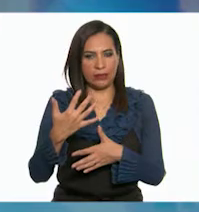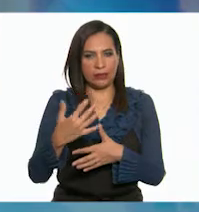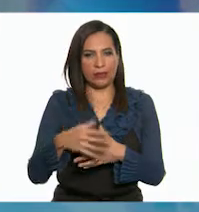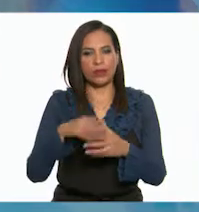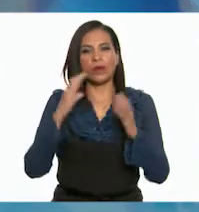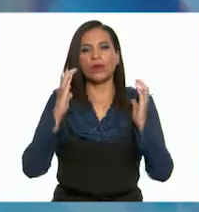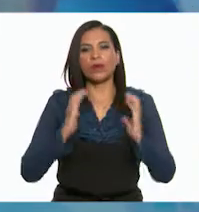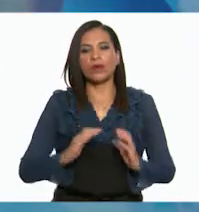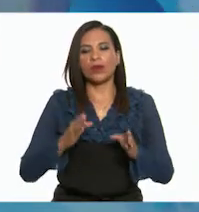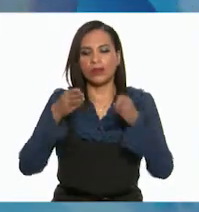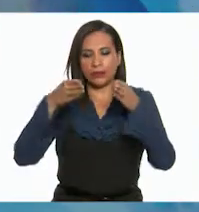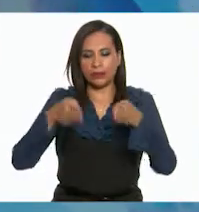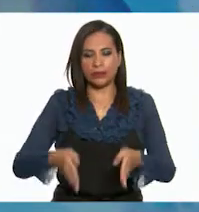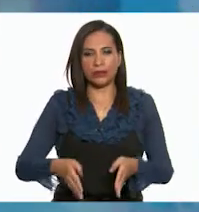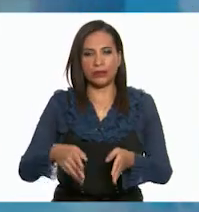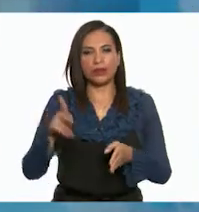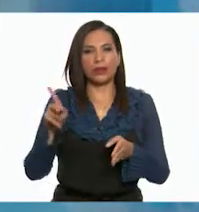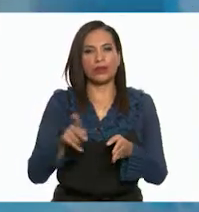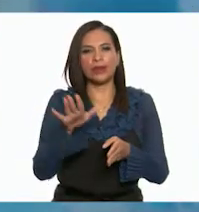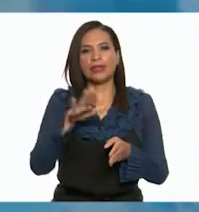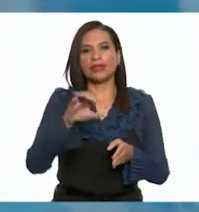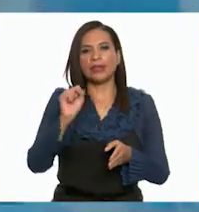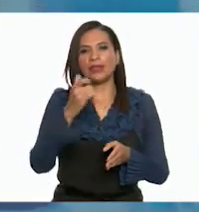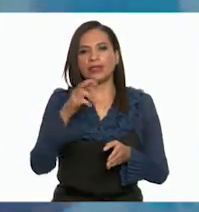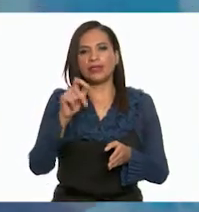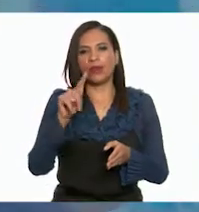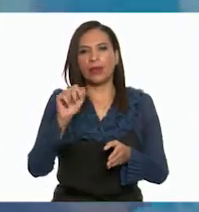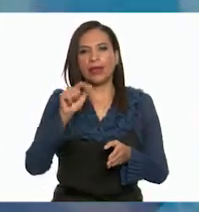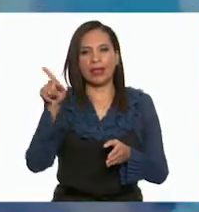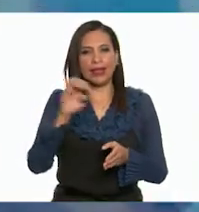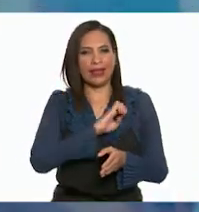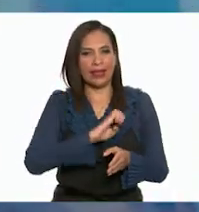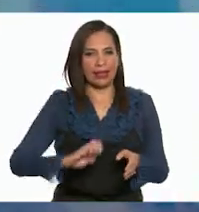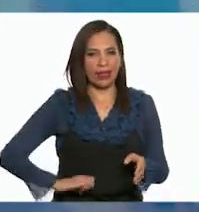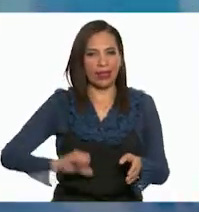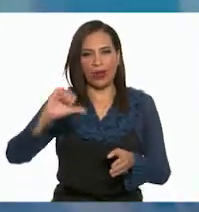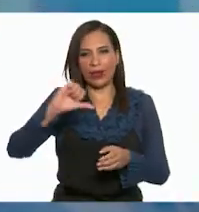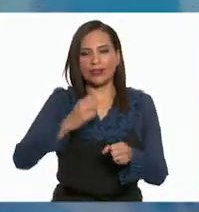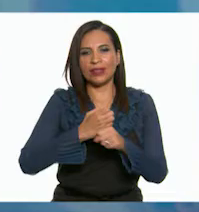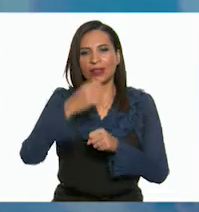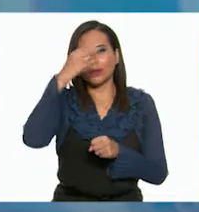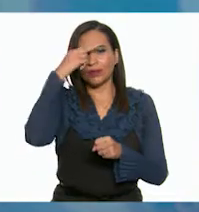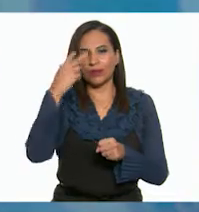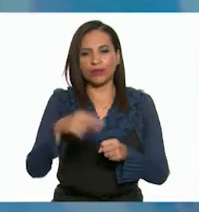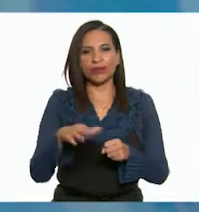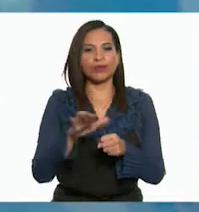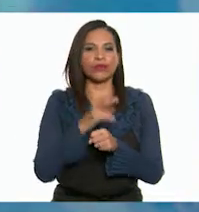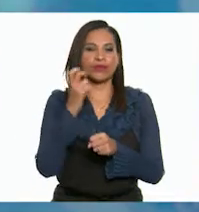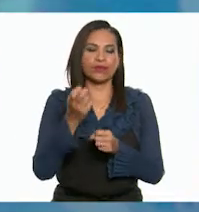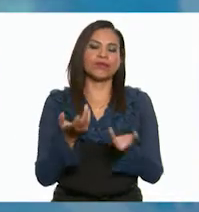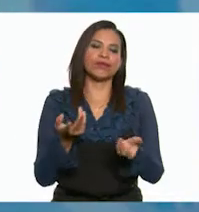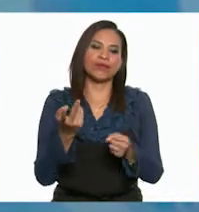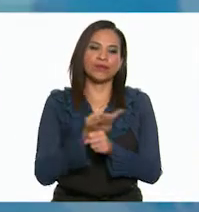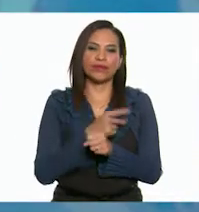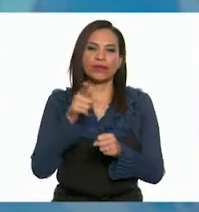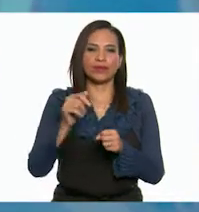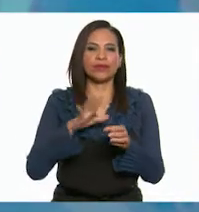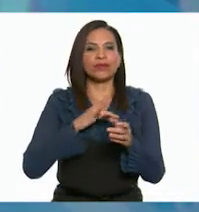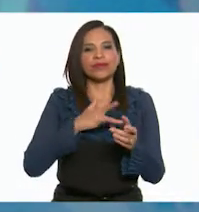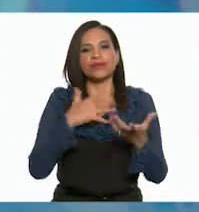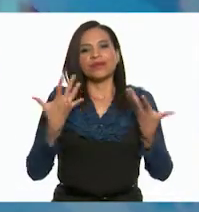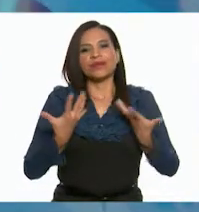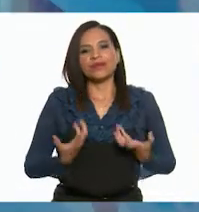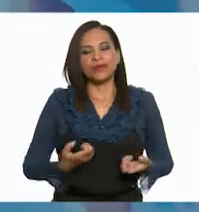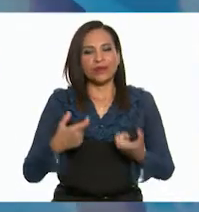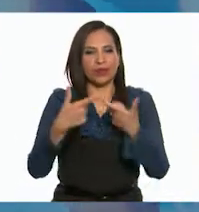Su cadáver fue sepultado en el pueblo de San Cristóbal Ecatepec, hoy Estado de México. Con este hecho, cundió el desaliento